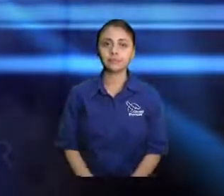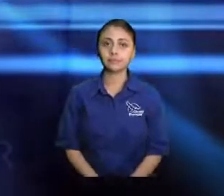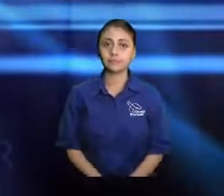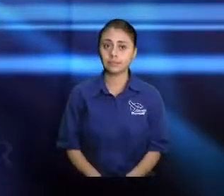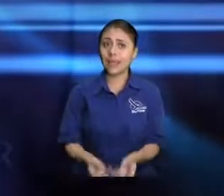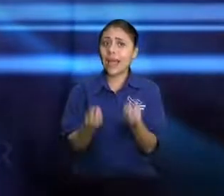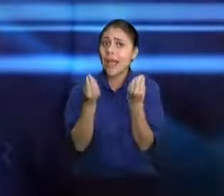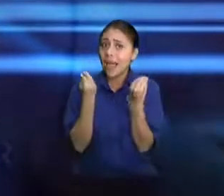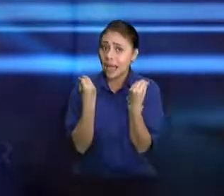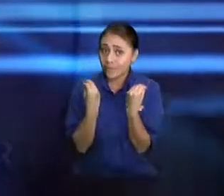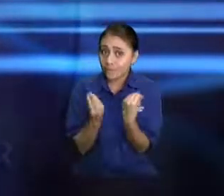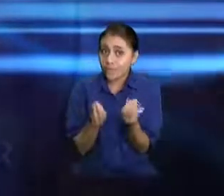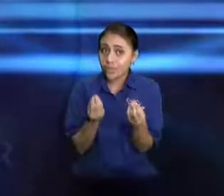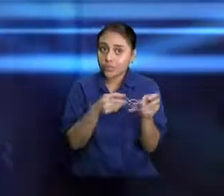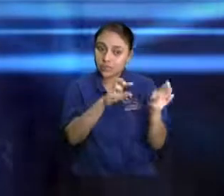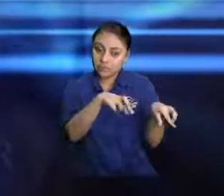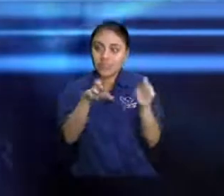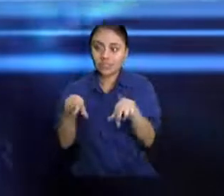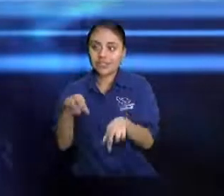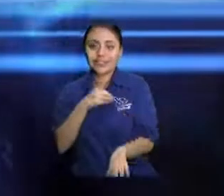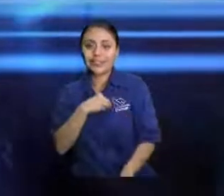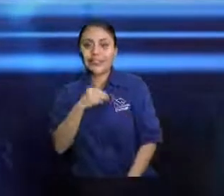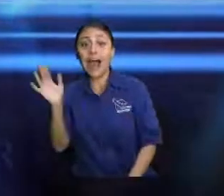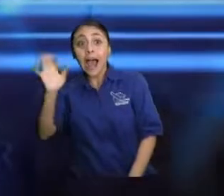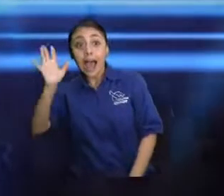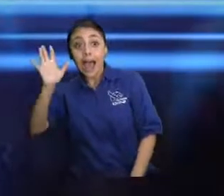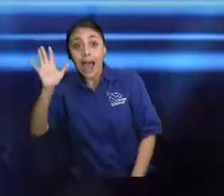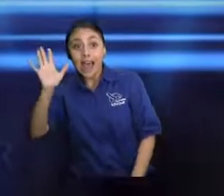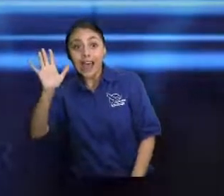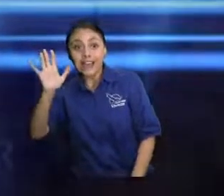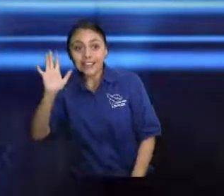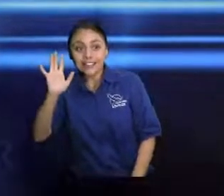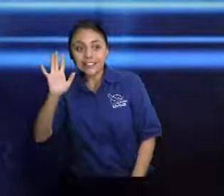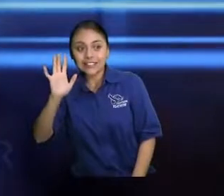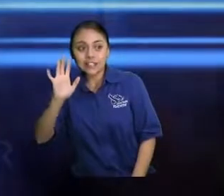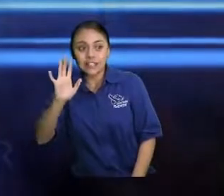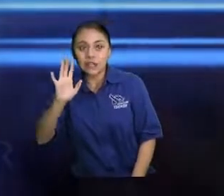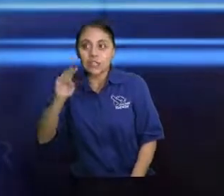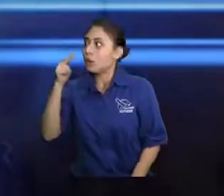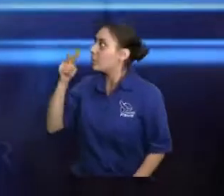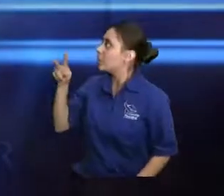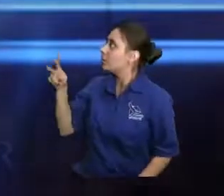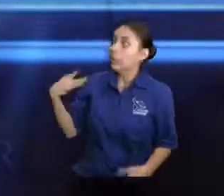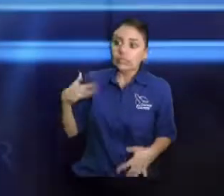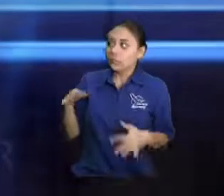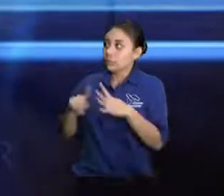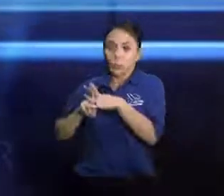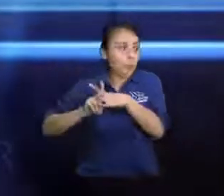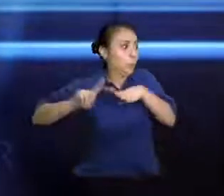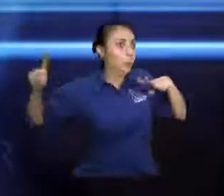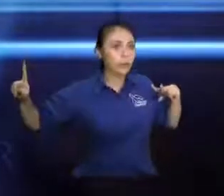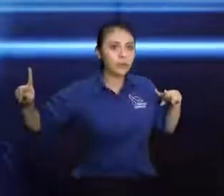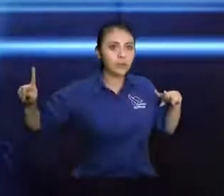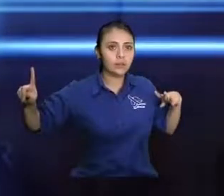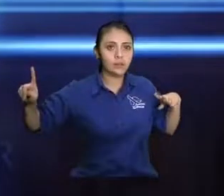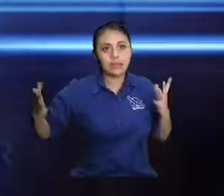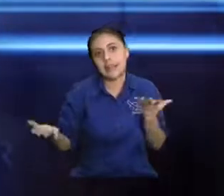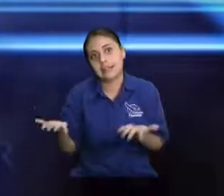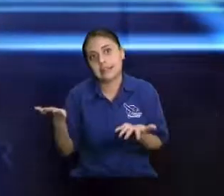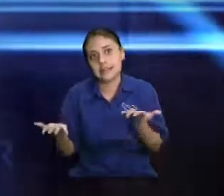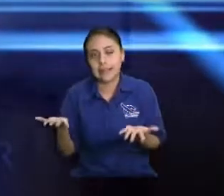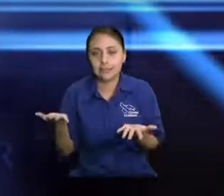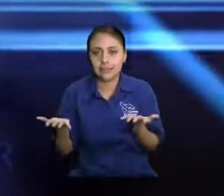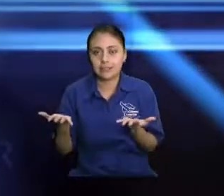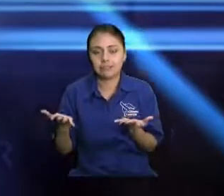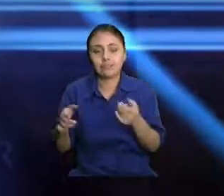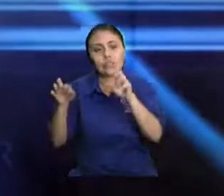Hay gente, hermano, que lo quieren saludar en algún lugar y que ellos quieren salir huyendo. Y el que lo quería saludar, un hermano de